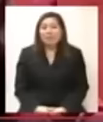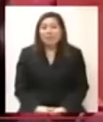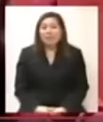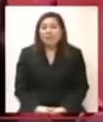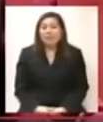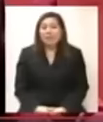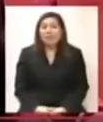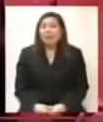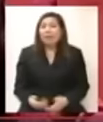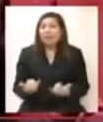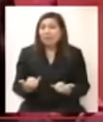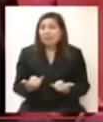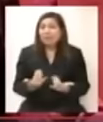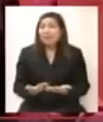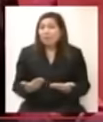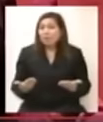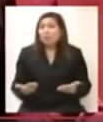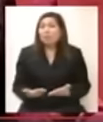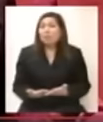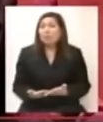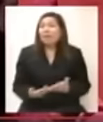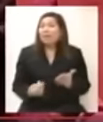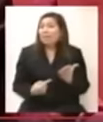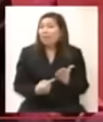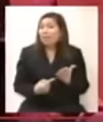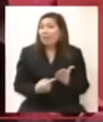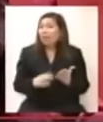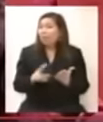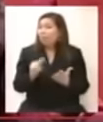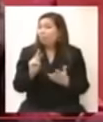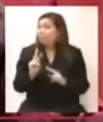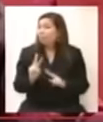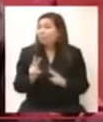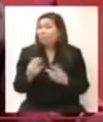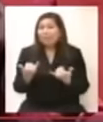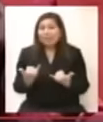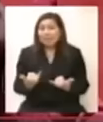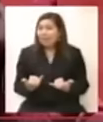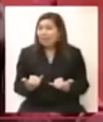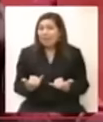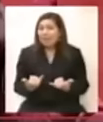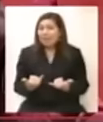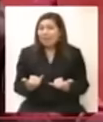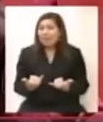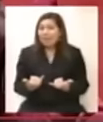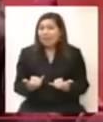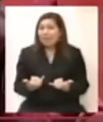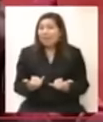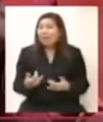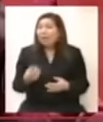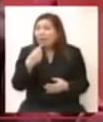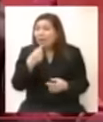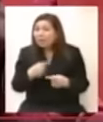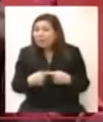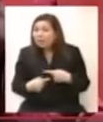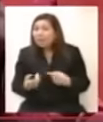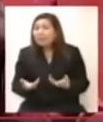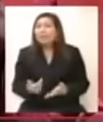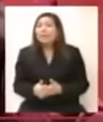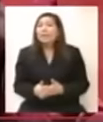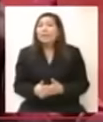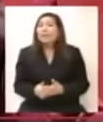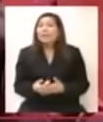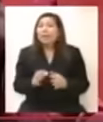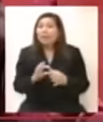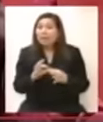ministra esos aspectos de la tecnología que no lo vemos acá no de los microcircuitos de